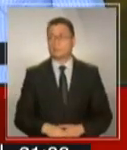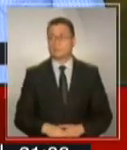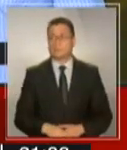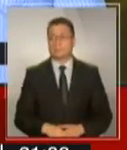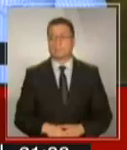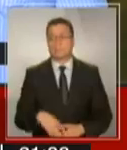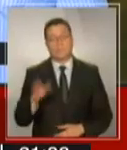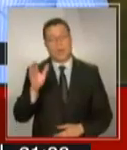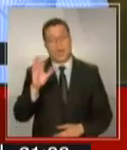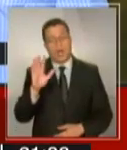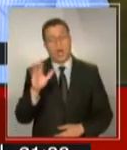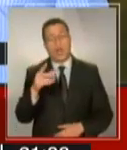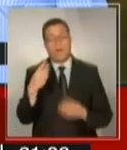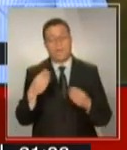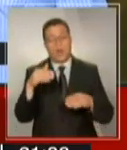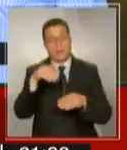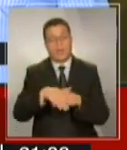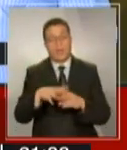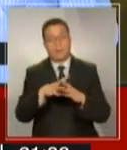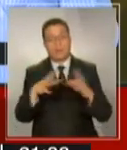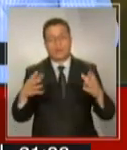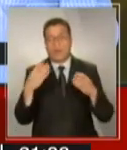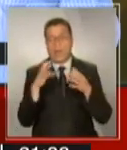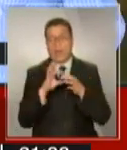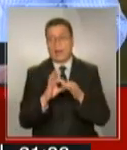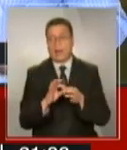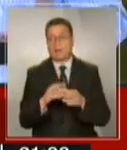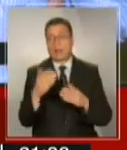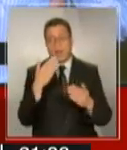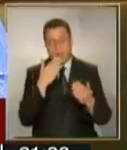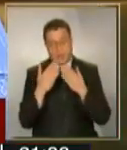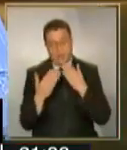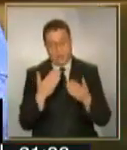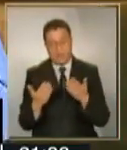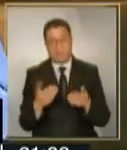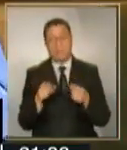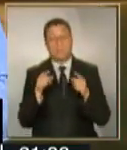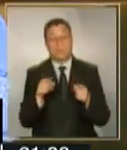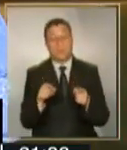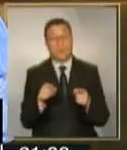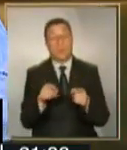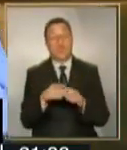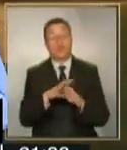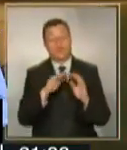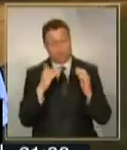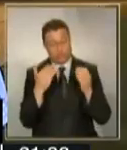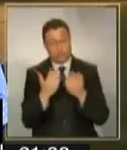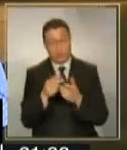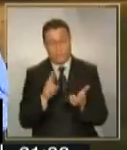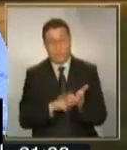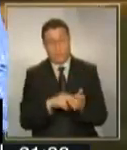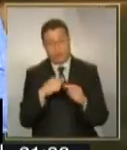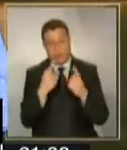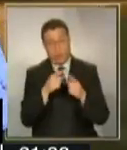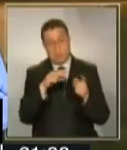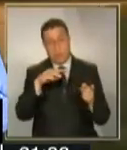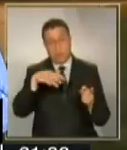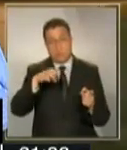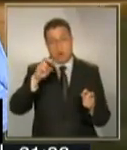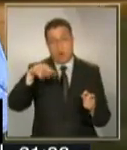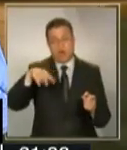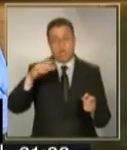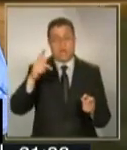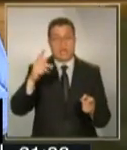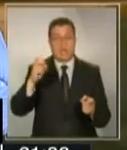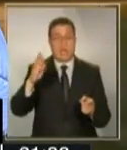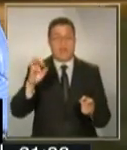Hola Mónica, muy buenas tardes, muchas gracias por esta entrevista. Efectivamente, todo indicaba que Cristian Monquer, luego de haber transformado